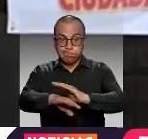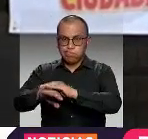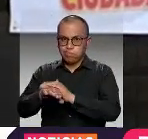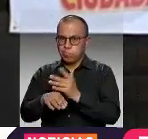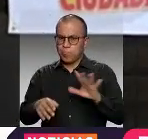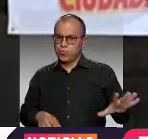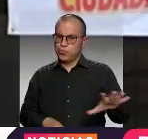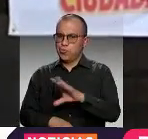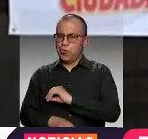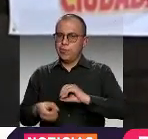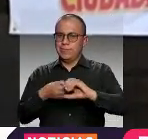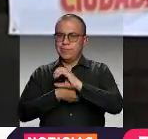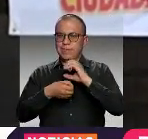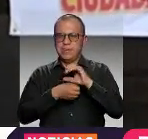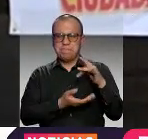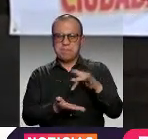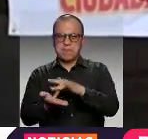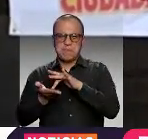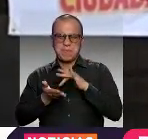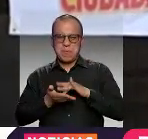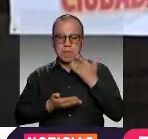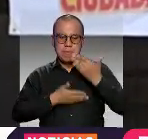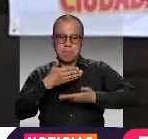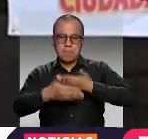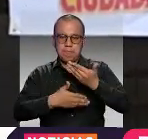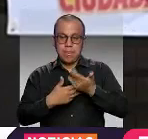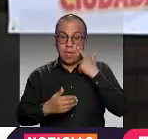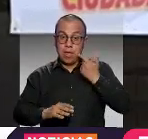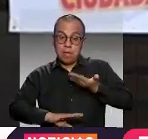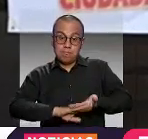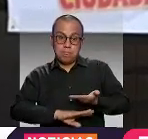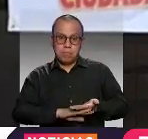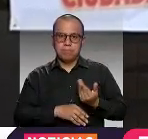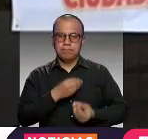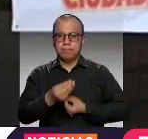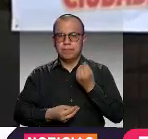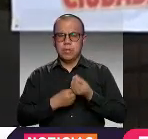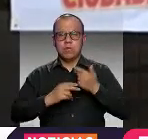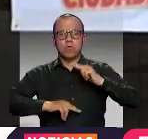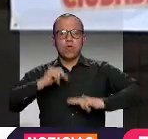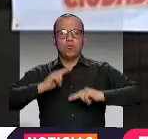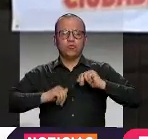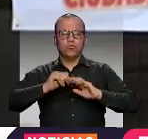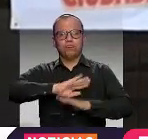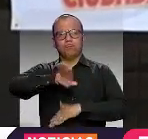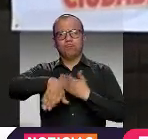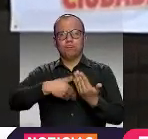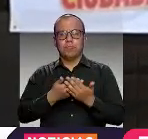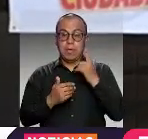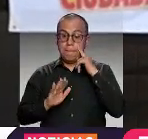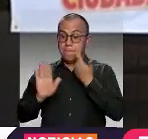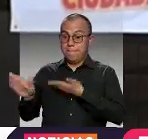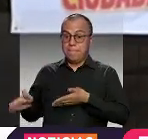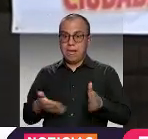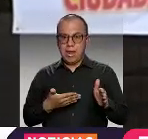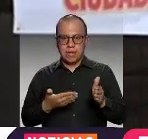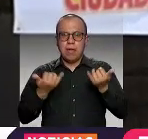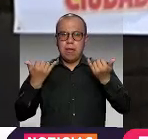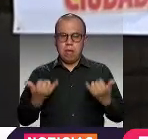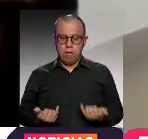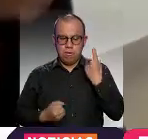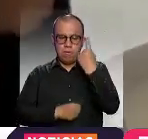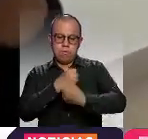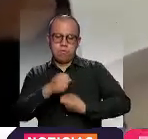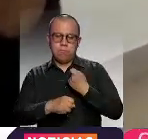que toda la ciudadanía participe, presente sus propuestas y podamos construir entre todos nuestro plan para el